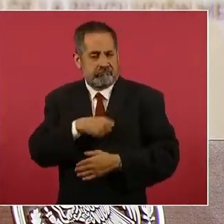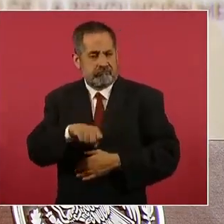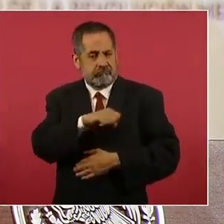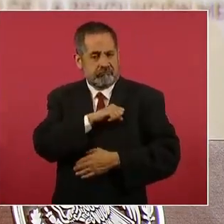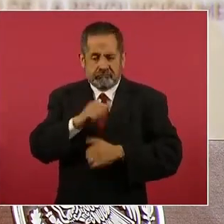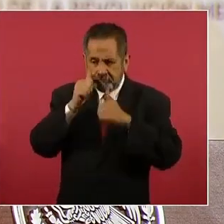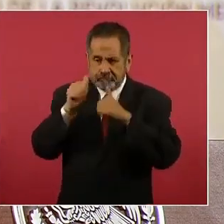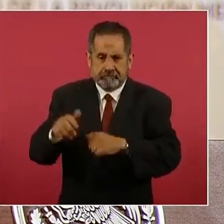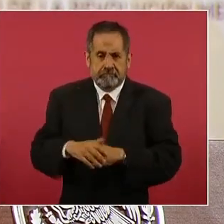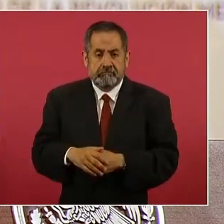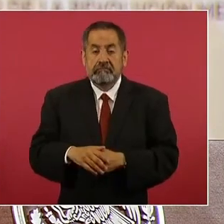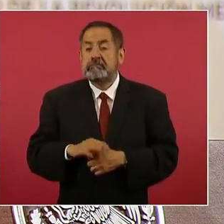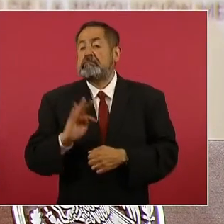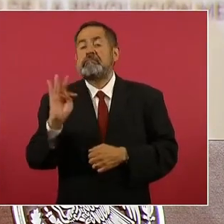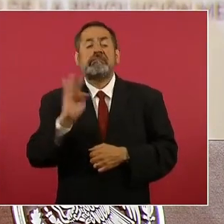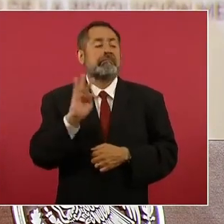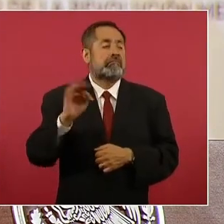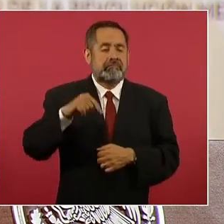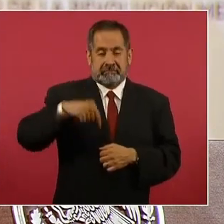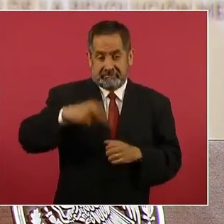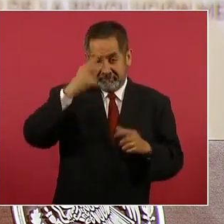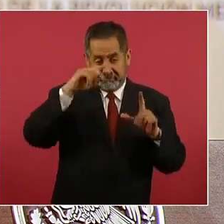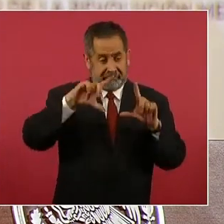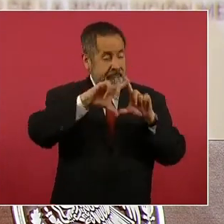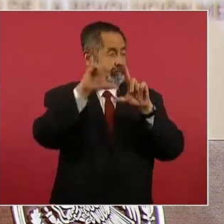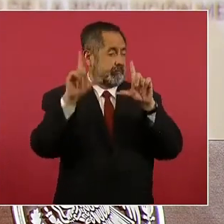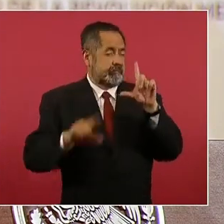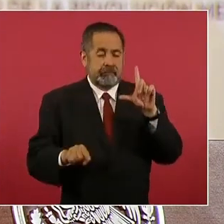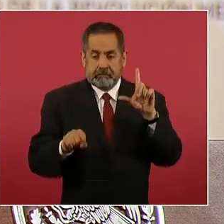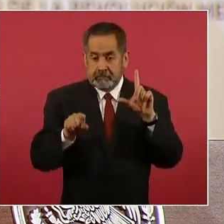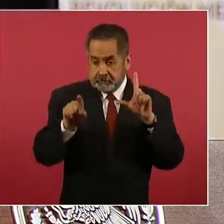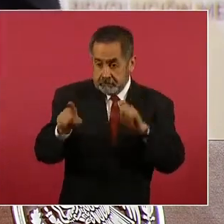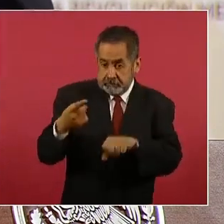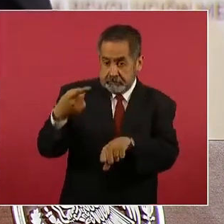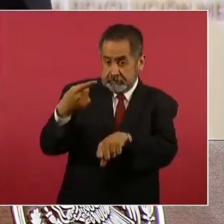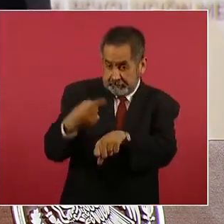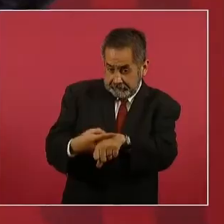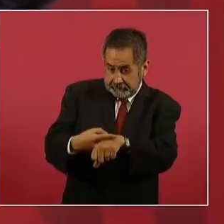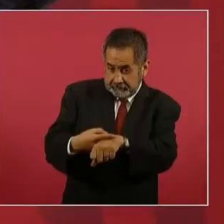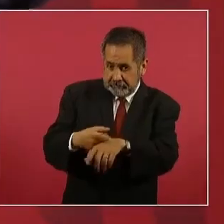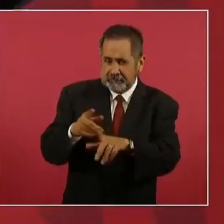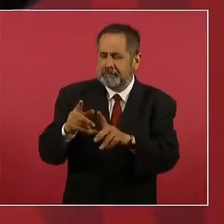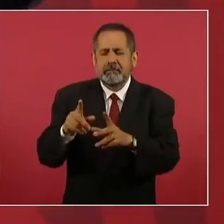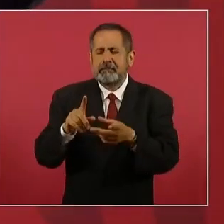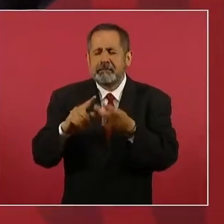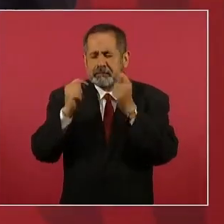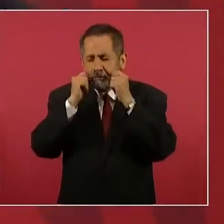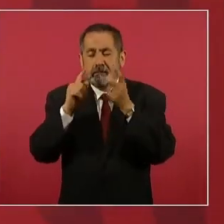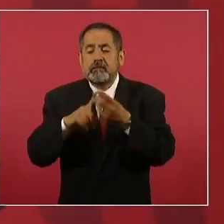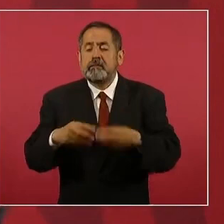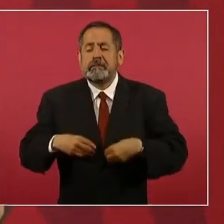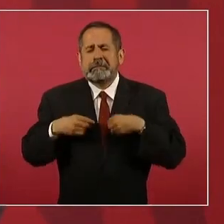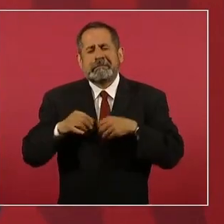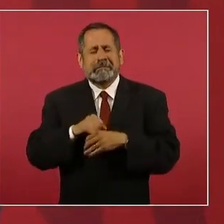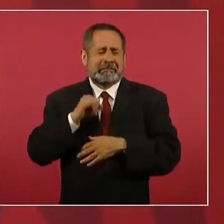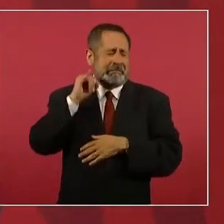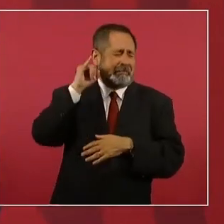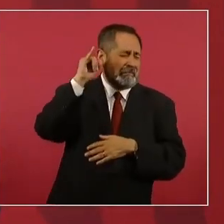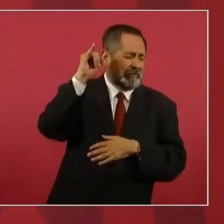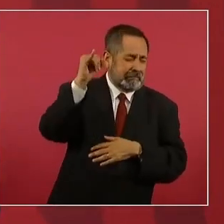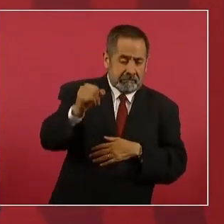que el que se enferme en este país, aunque viva en una comunidad